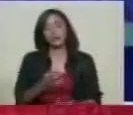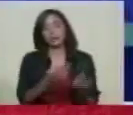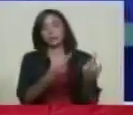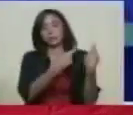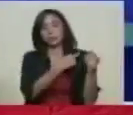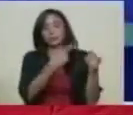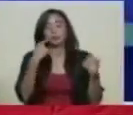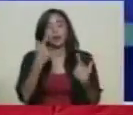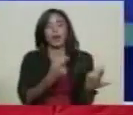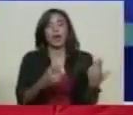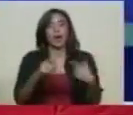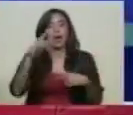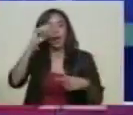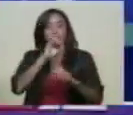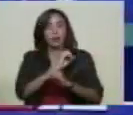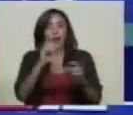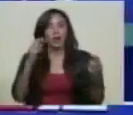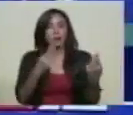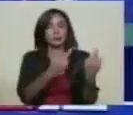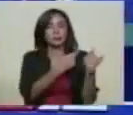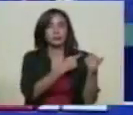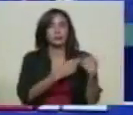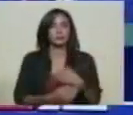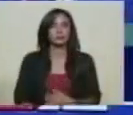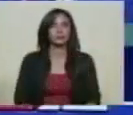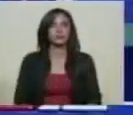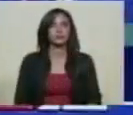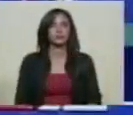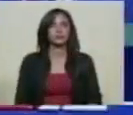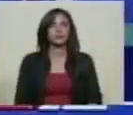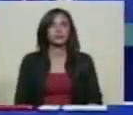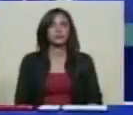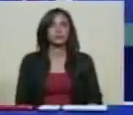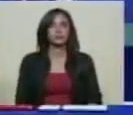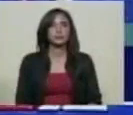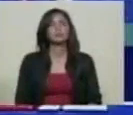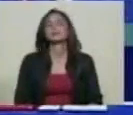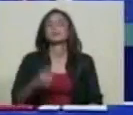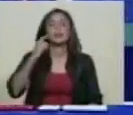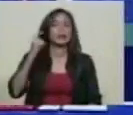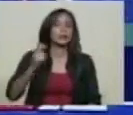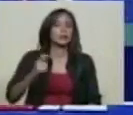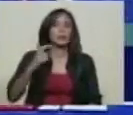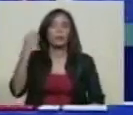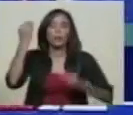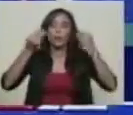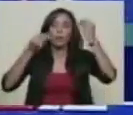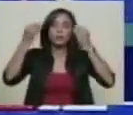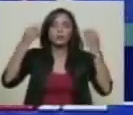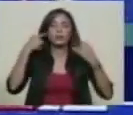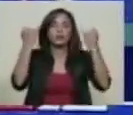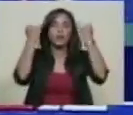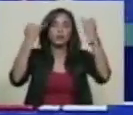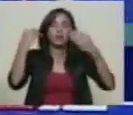ya hemos venido perfilando. Lo necesitamos para pensar en grande,